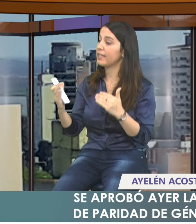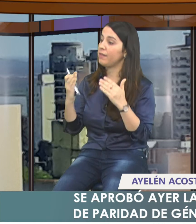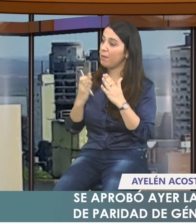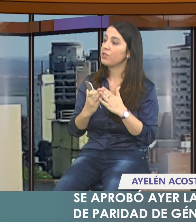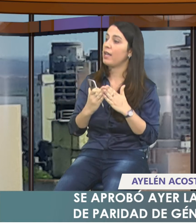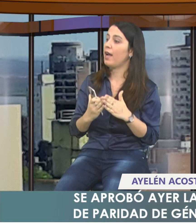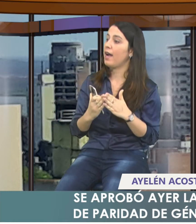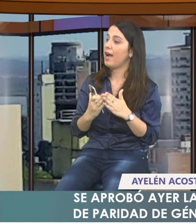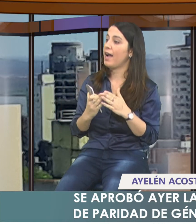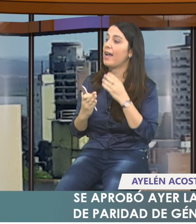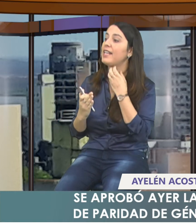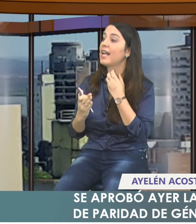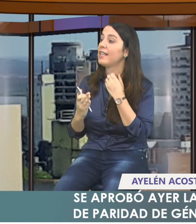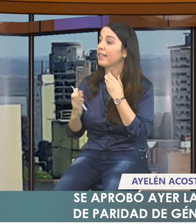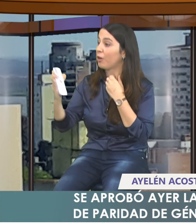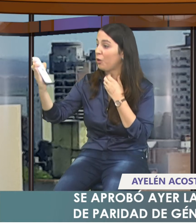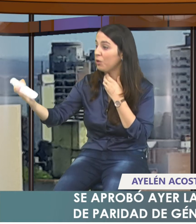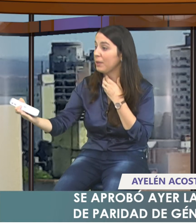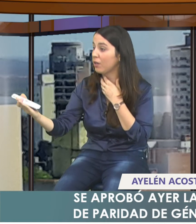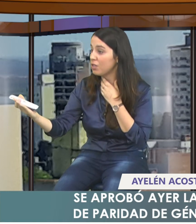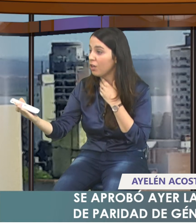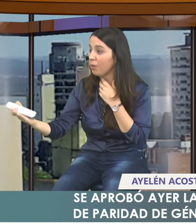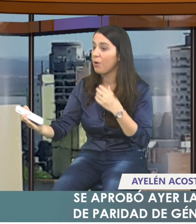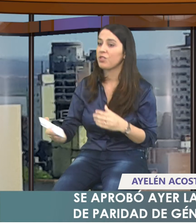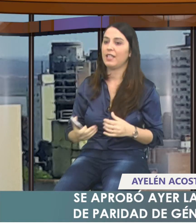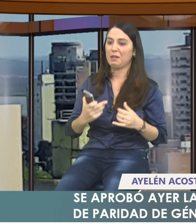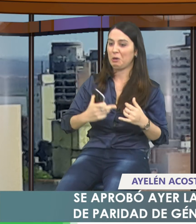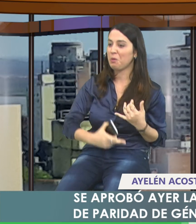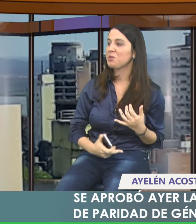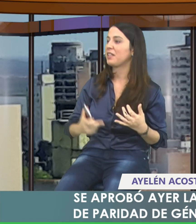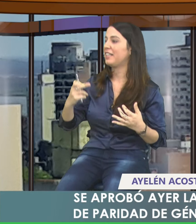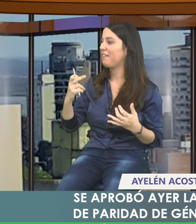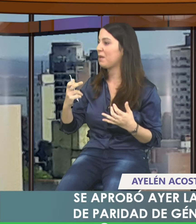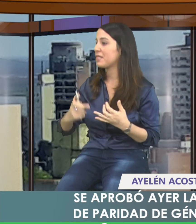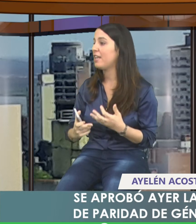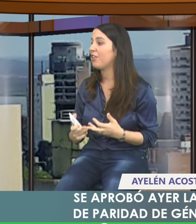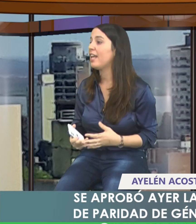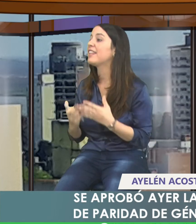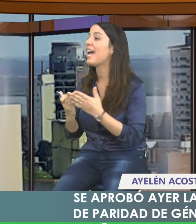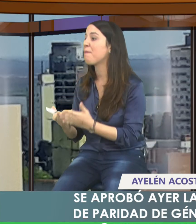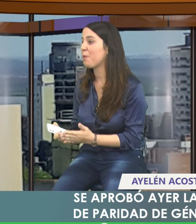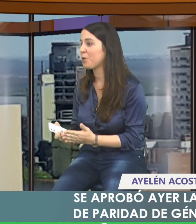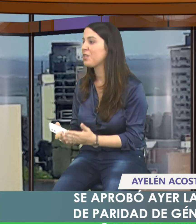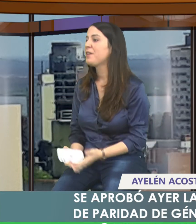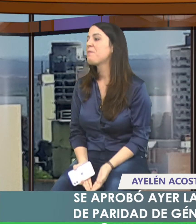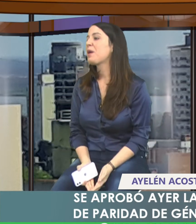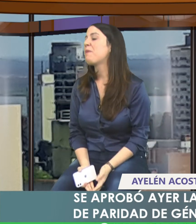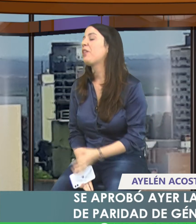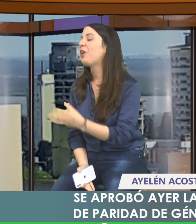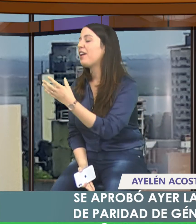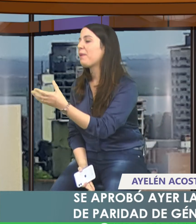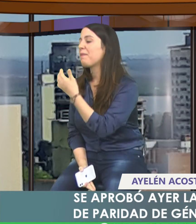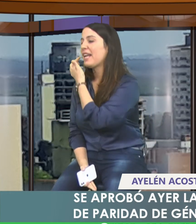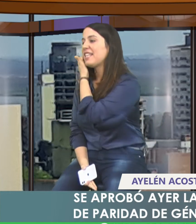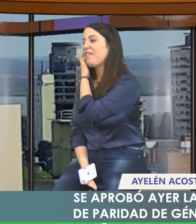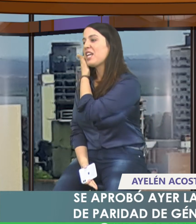Significa que si vamos a ir a las listas, justamente coincido con vos, que tiene que haber concurso, que tiene que haber capacidad y idoneidad de ambos. Sí, por supuesto. Pero